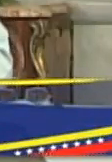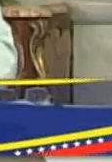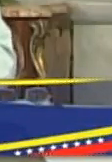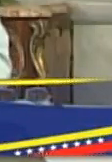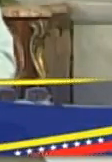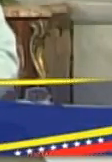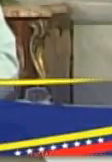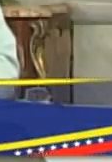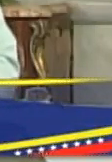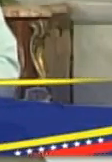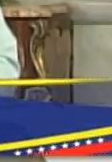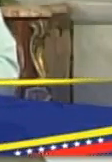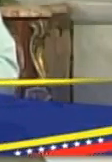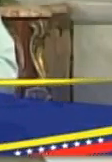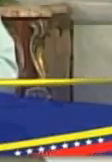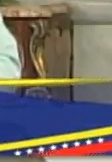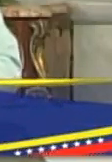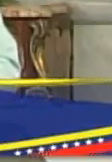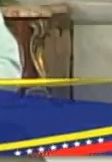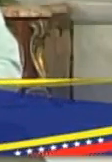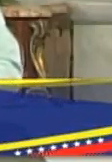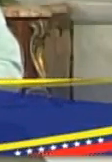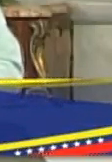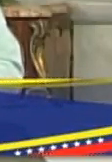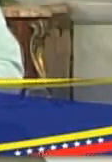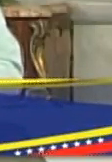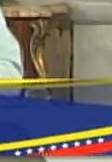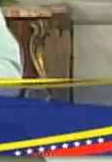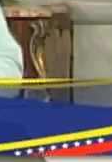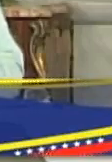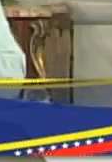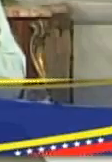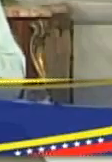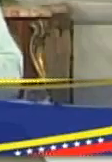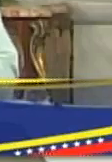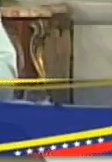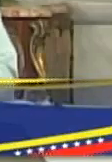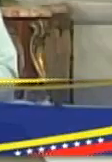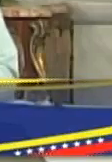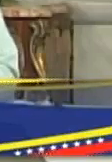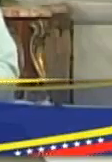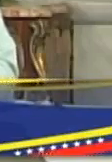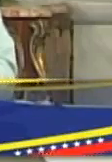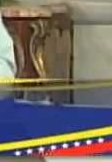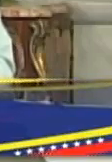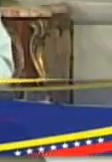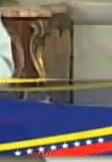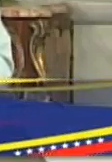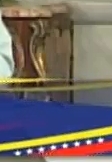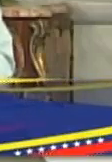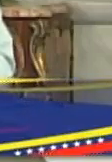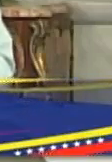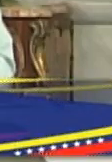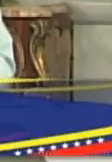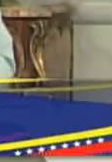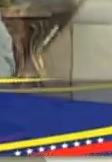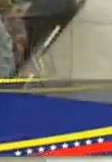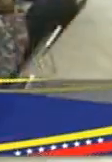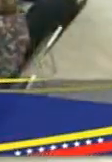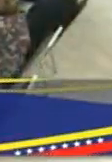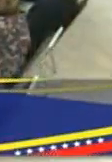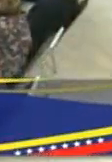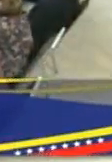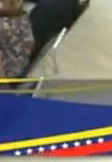del mundo. Bueno, mi saludo, pues, a todo el equipo de gobierno. Estamos en el Salón Sol del